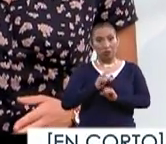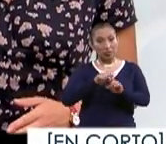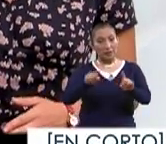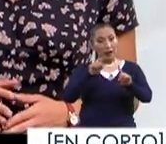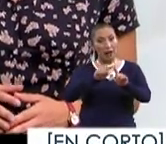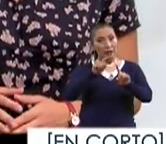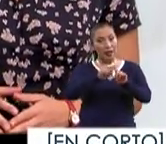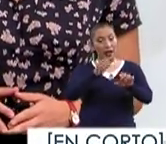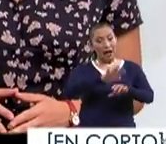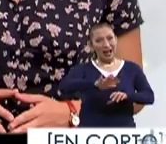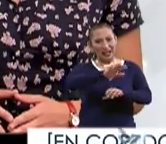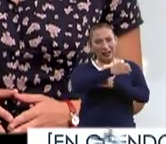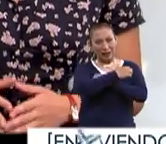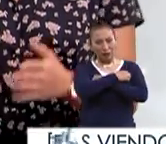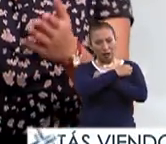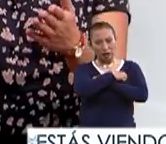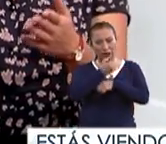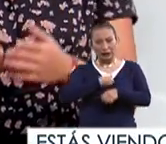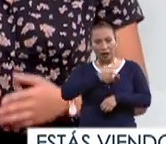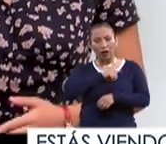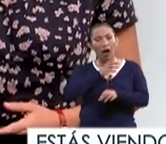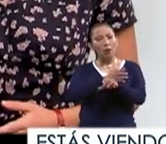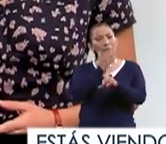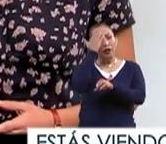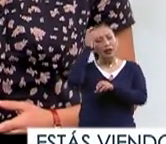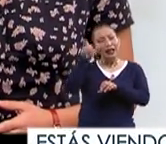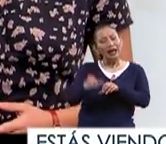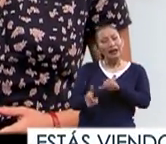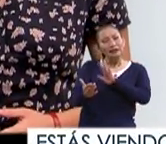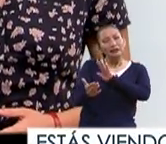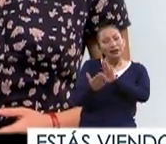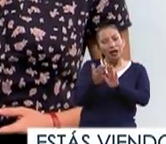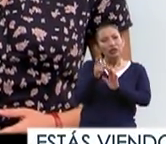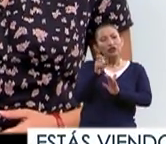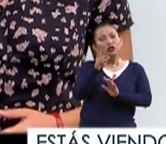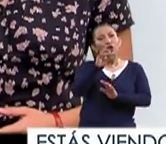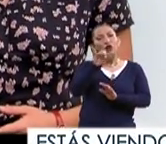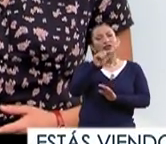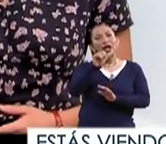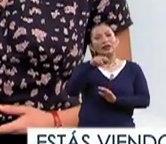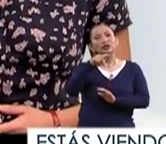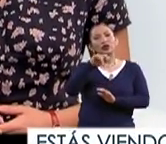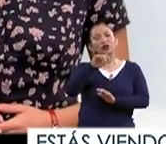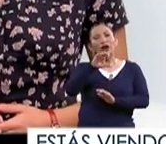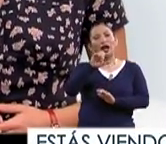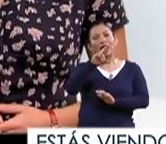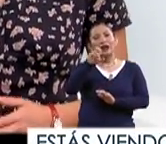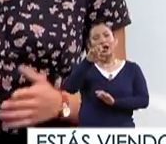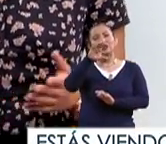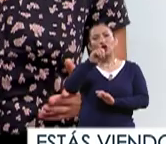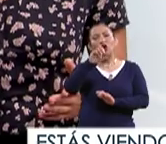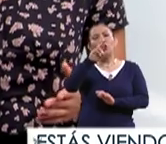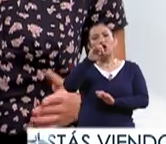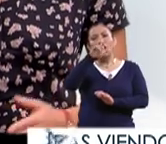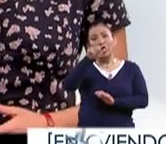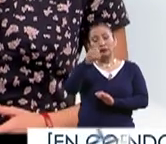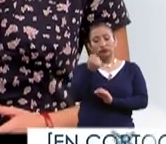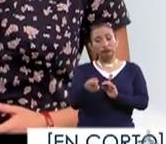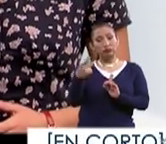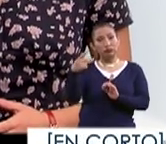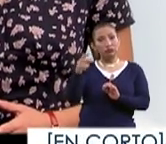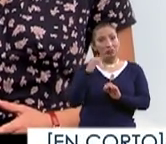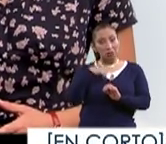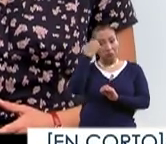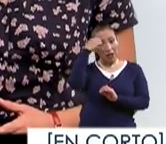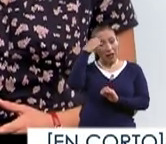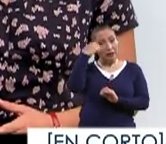en el sector de la salud y la educación. Acompáñenme a conocer en corto al doctor José Antonio Carrasco Rojas, reconocido por su